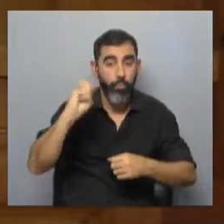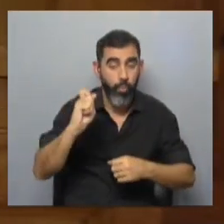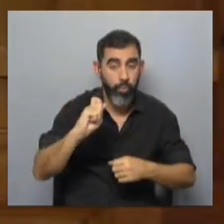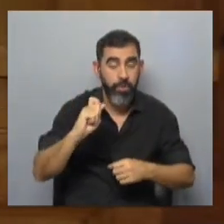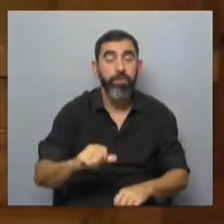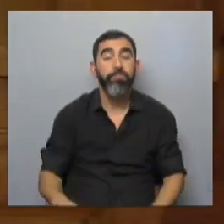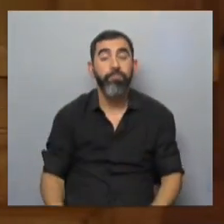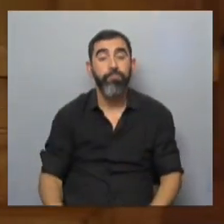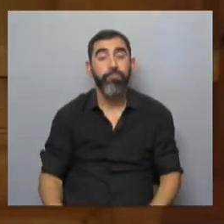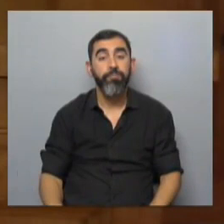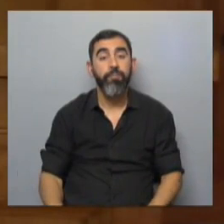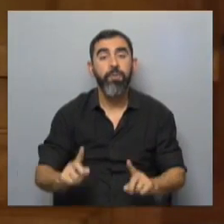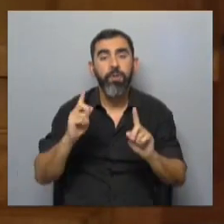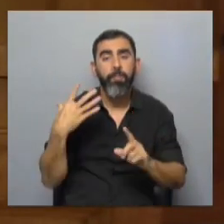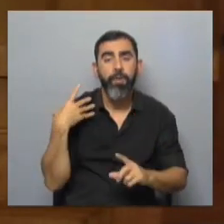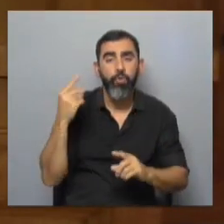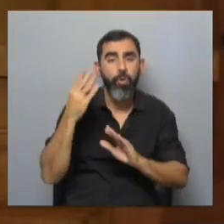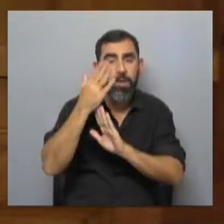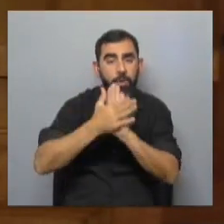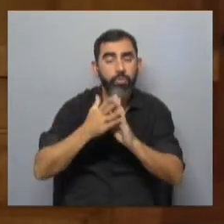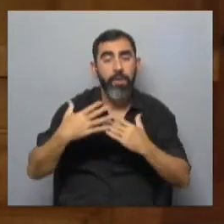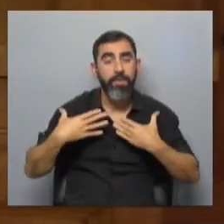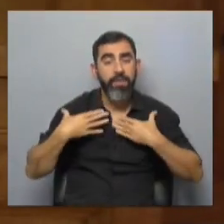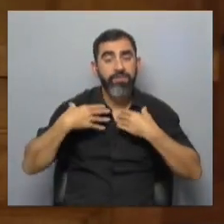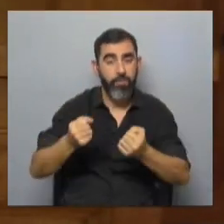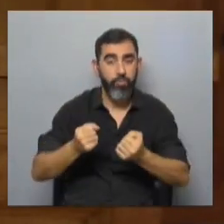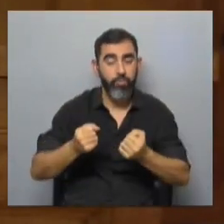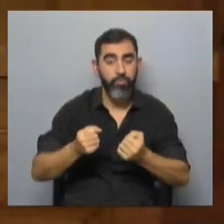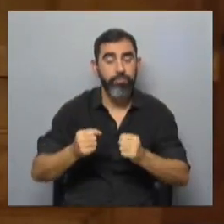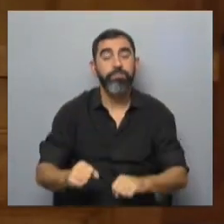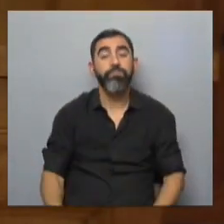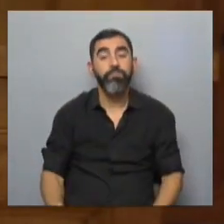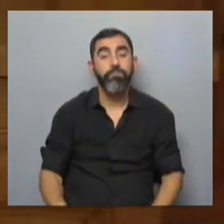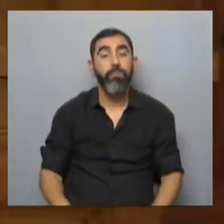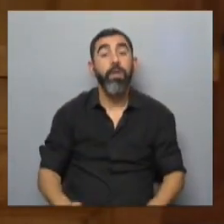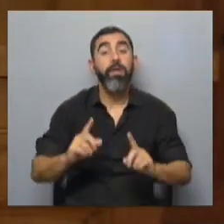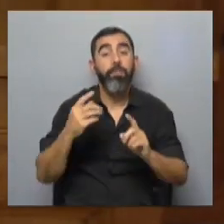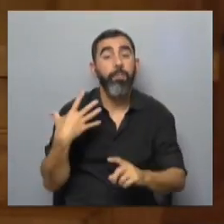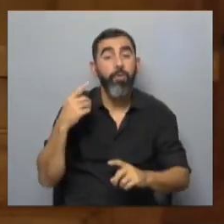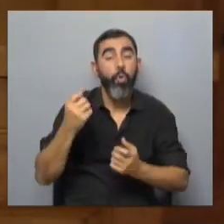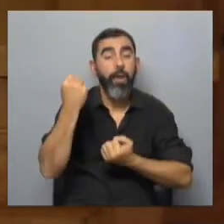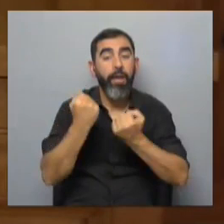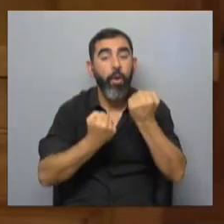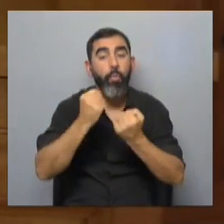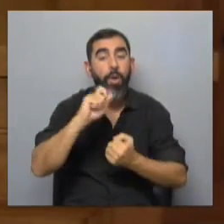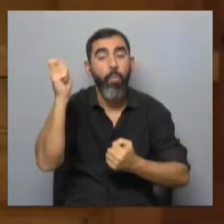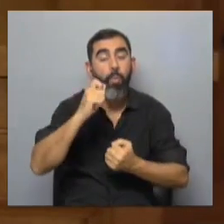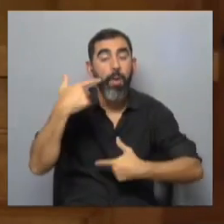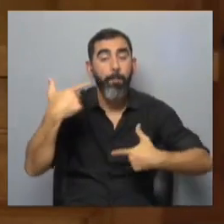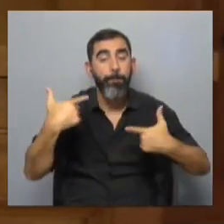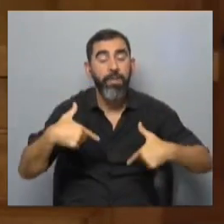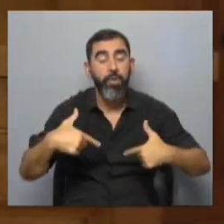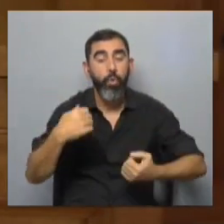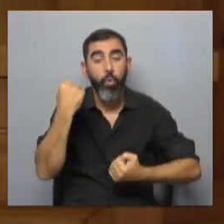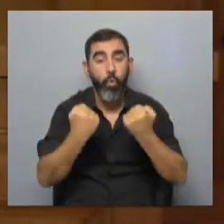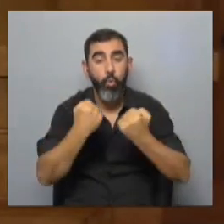Luis Sadjian, junto al director nacional de Salud, Alberto Yagoda, y al director de Finanzas Públicas del Ministerio de Economía y